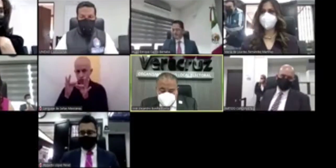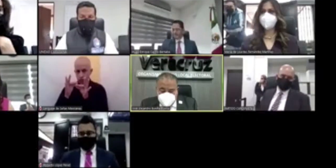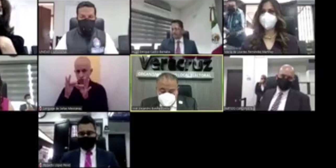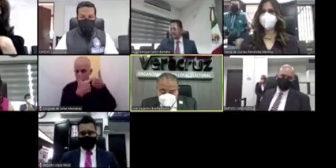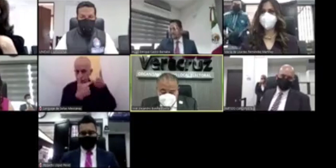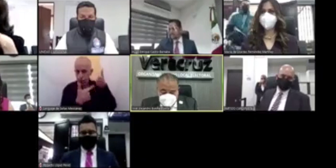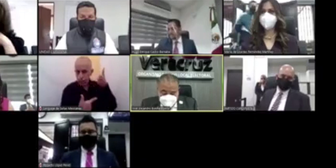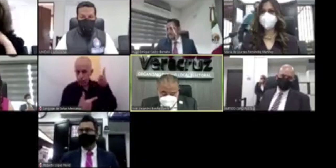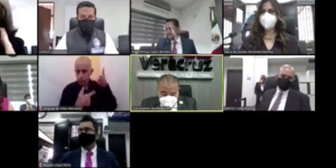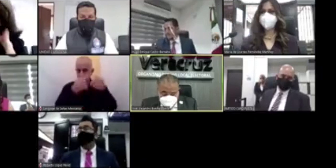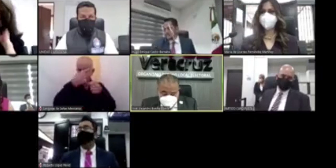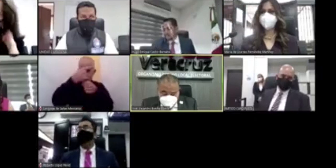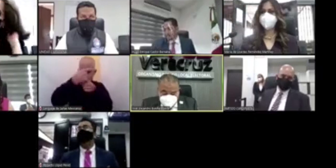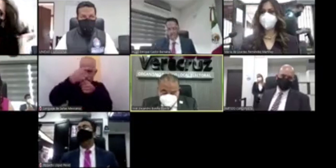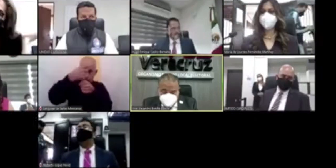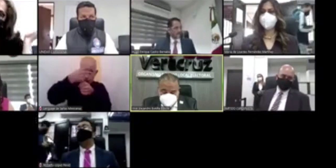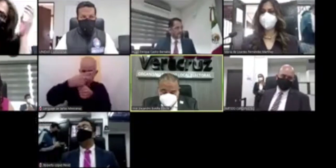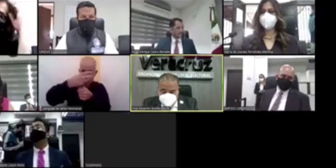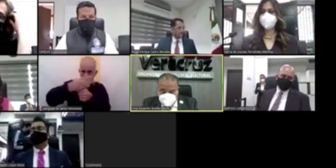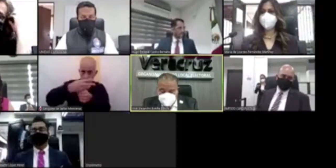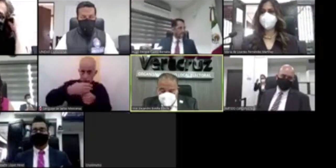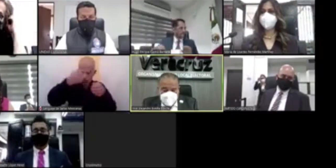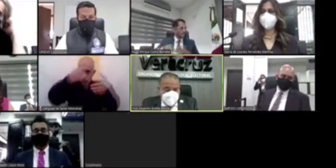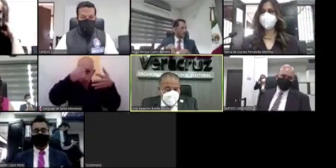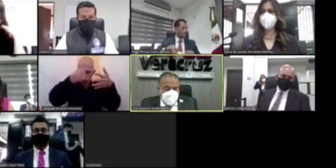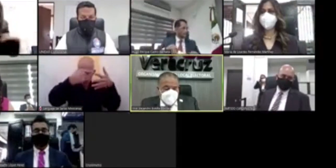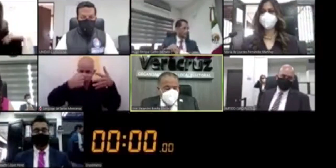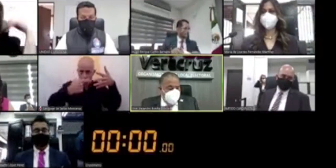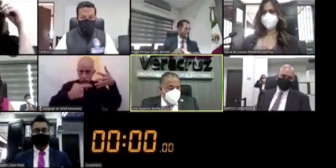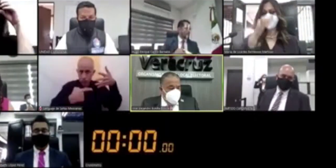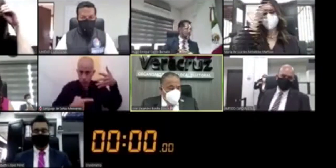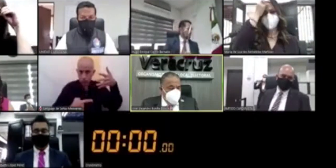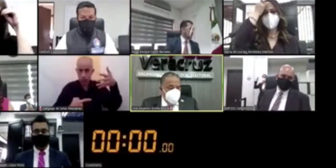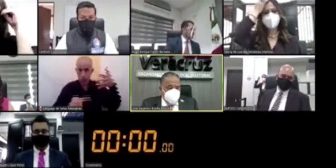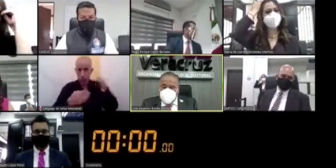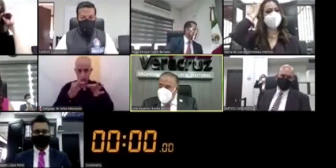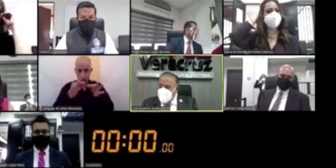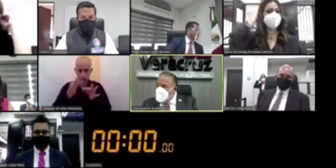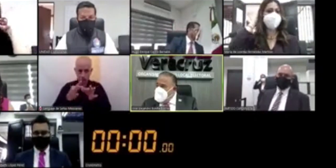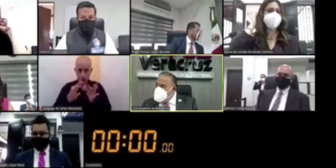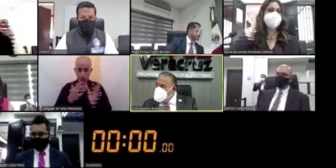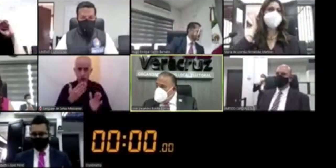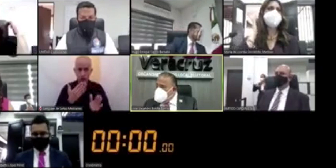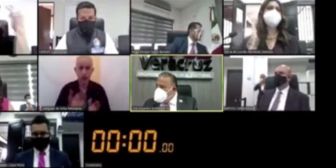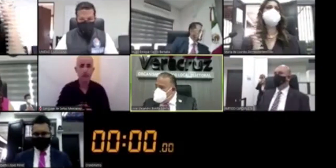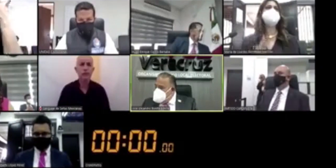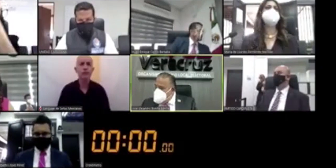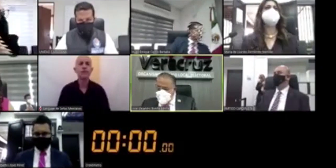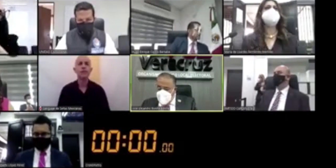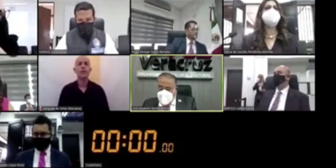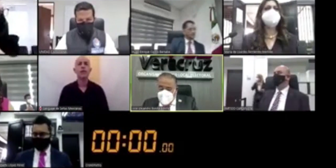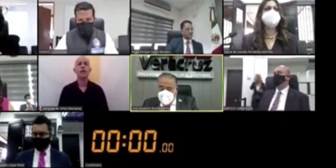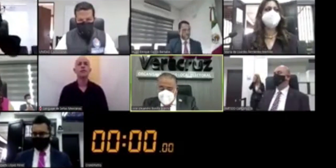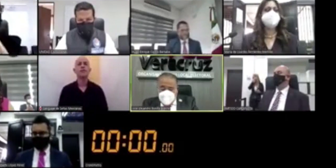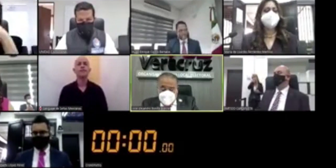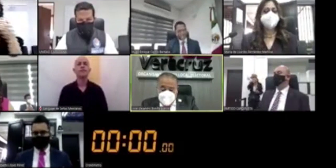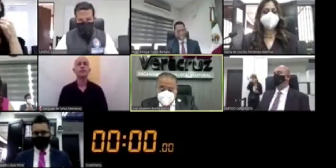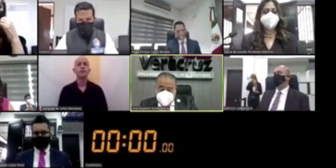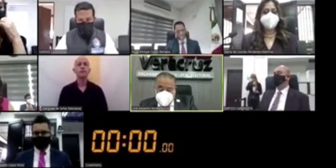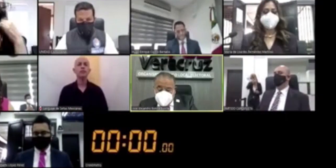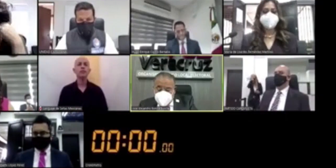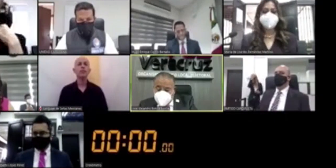seleccionará y capacitará a 1.622 ciudadanas y ciudadanos que integrarán los 212 consejos municipales